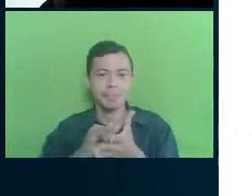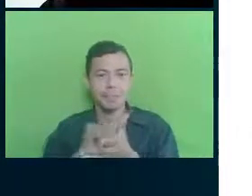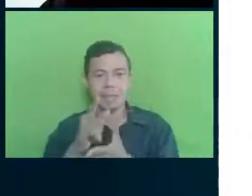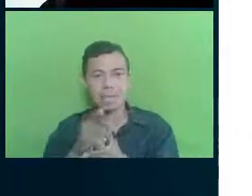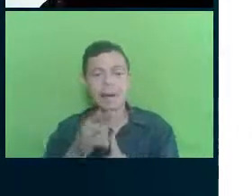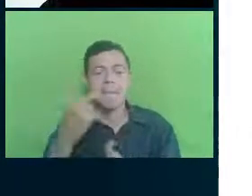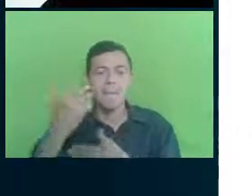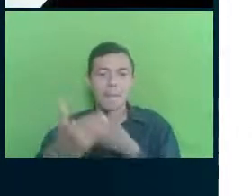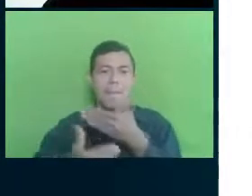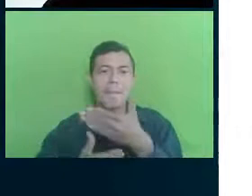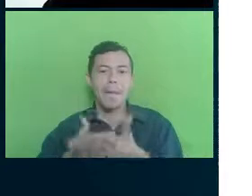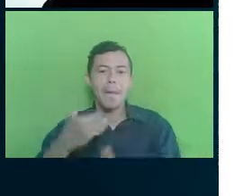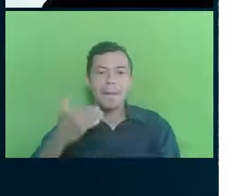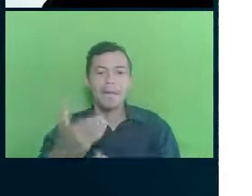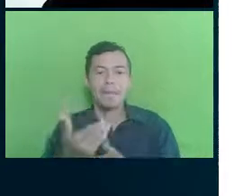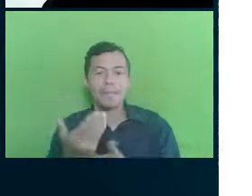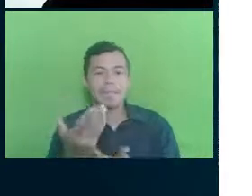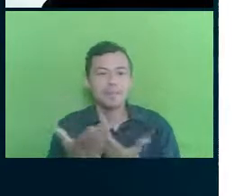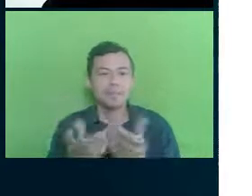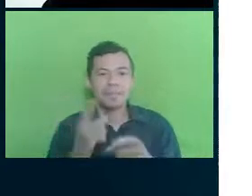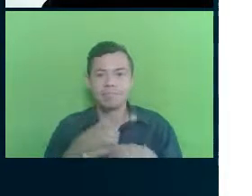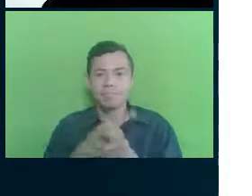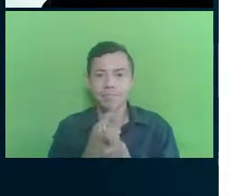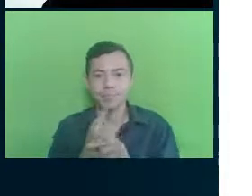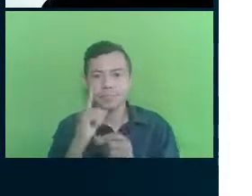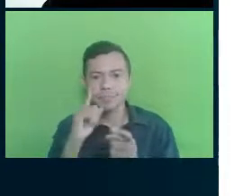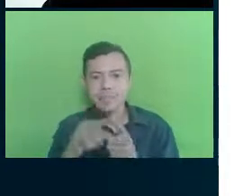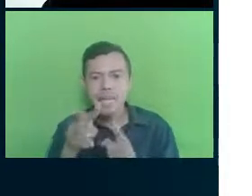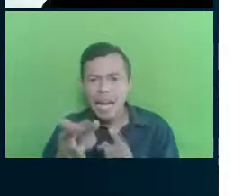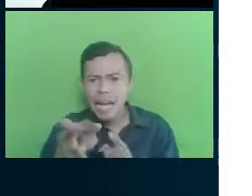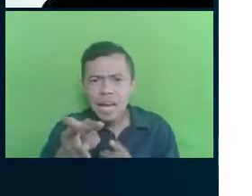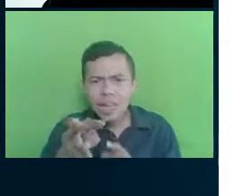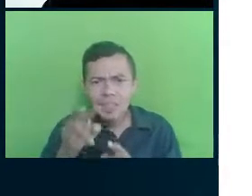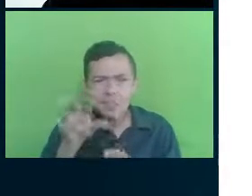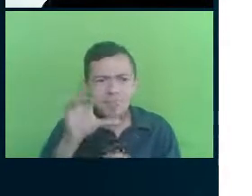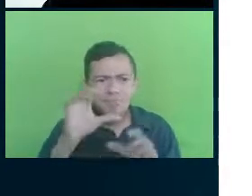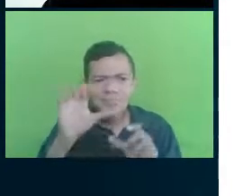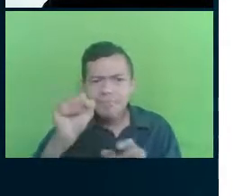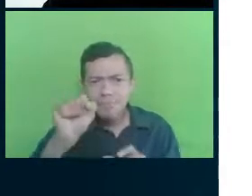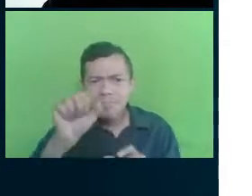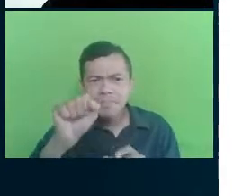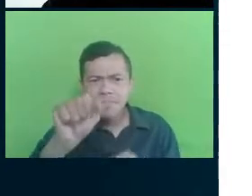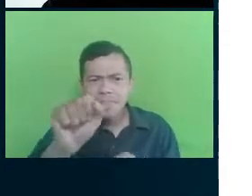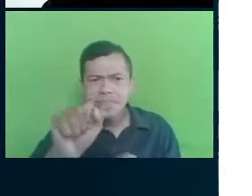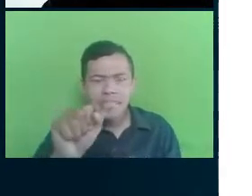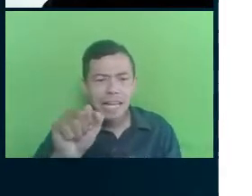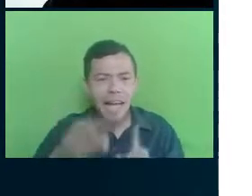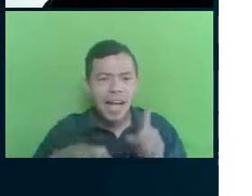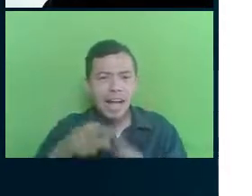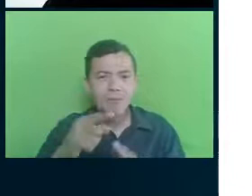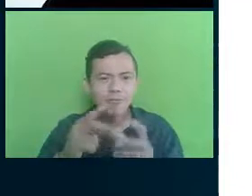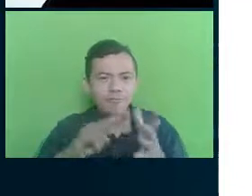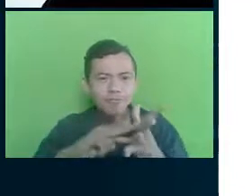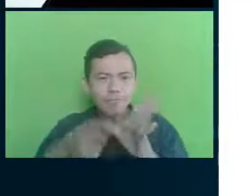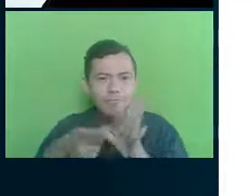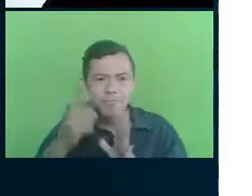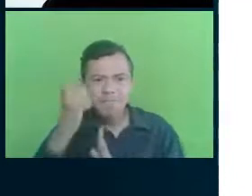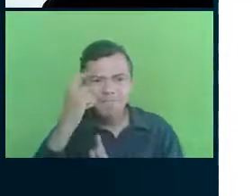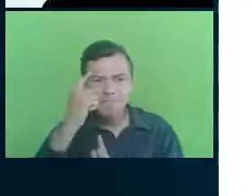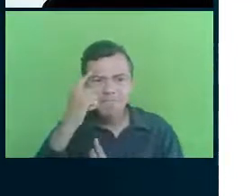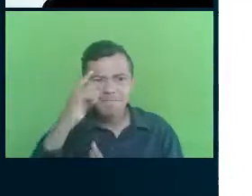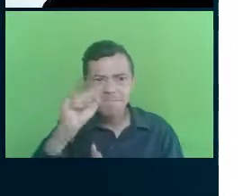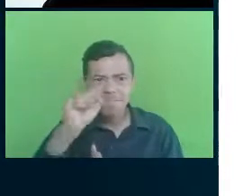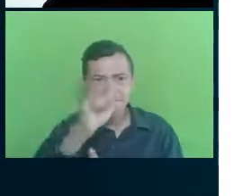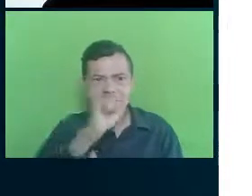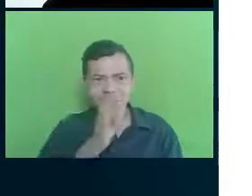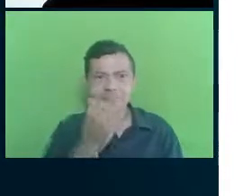que pasan por segundo, que es un video, y dentro de esas imágenes estoy haciendo un ejercicio cognitivo. Si no tuvieran esas cajas, el ser